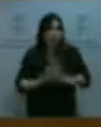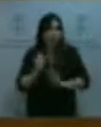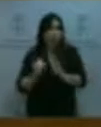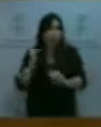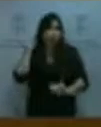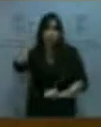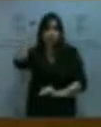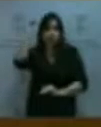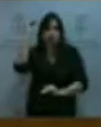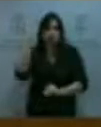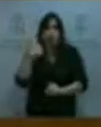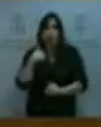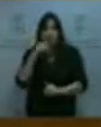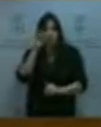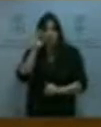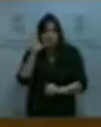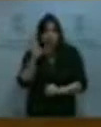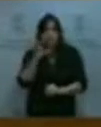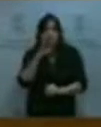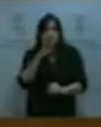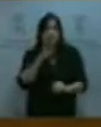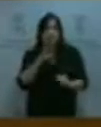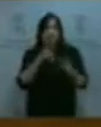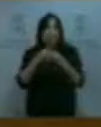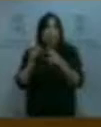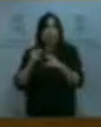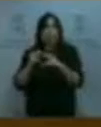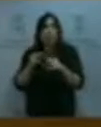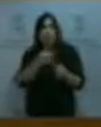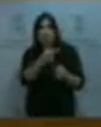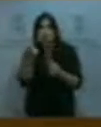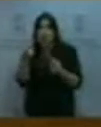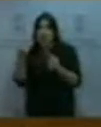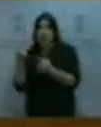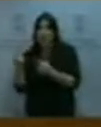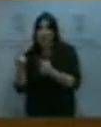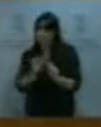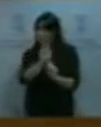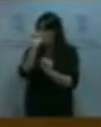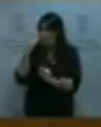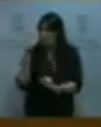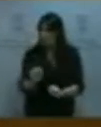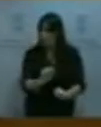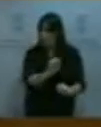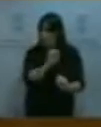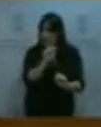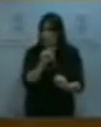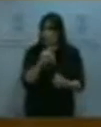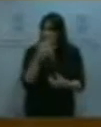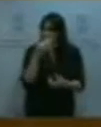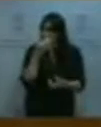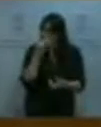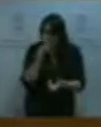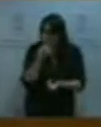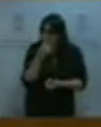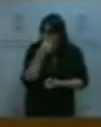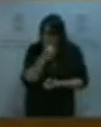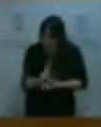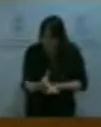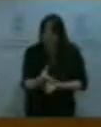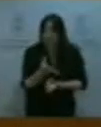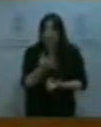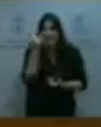determinadas formaciones políticas, defienden, y está muy bien, iniciativas referidas a familias